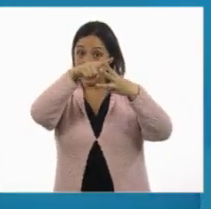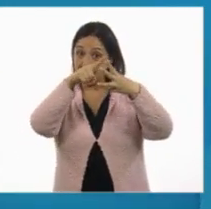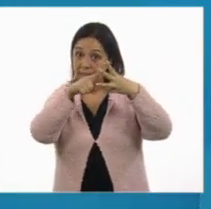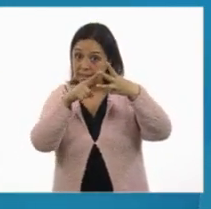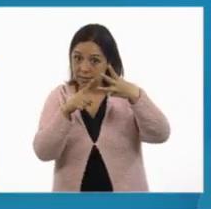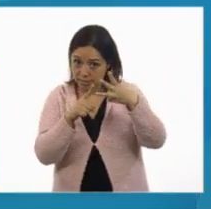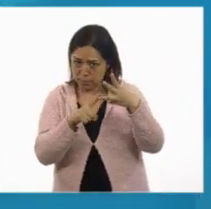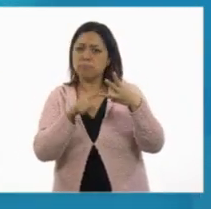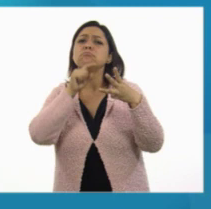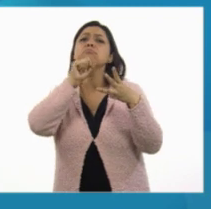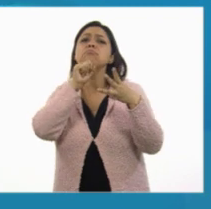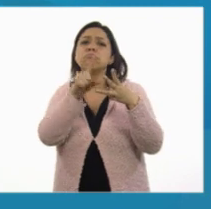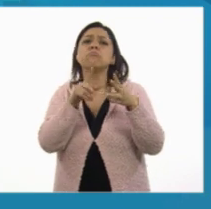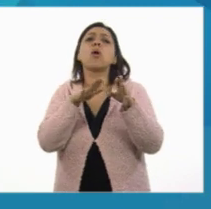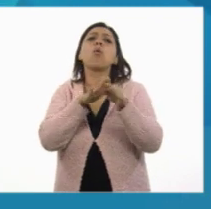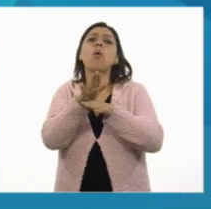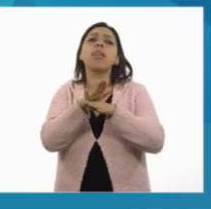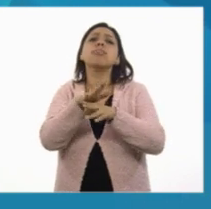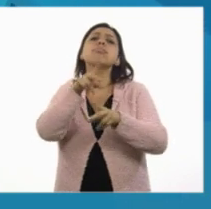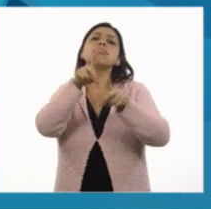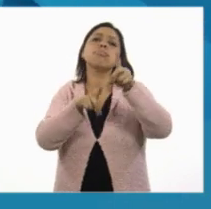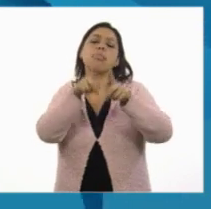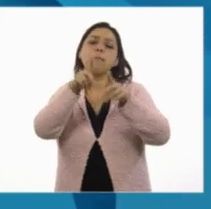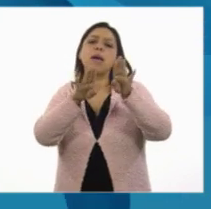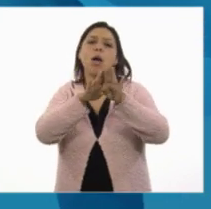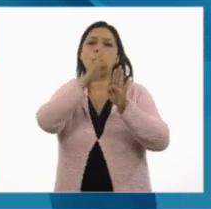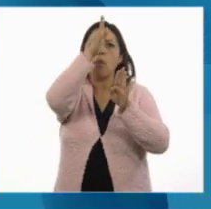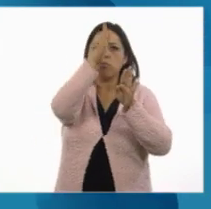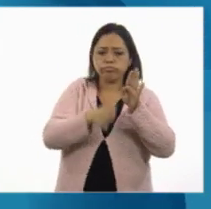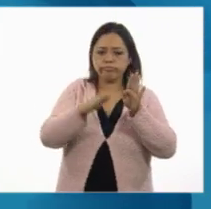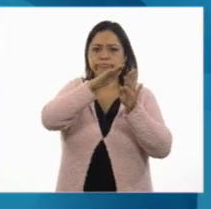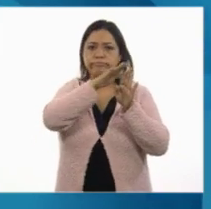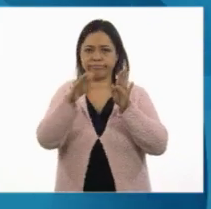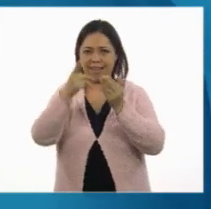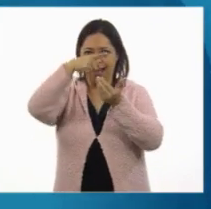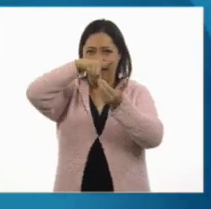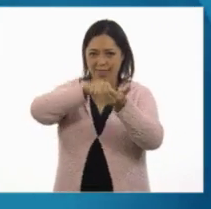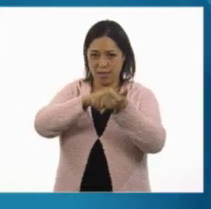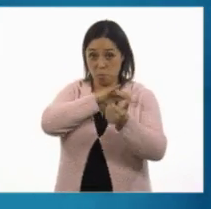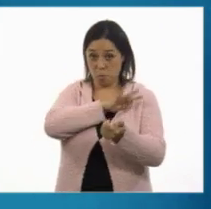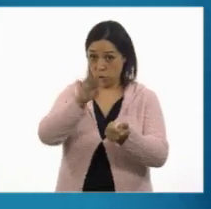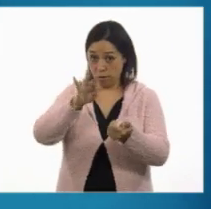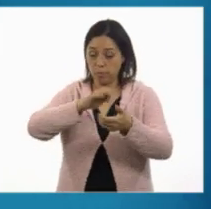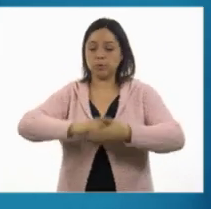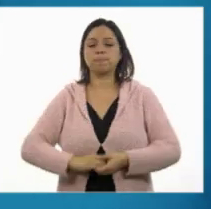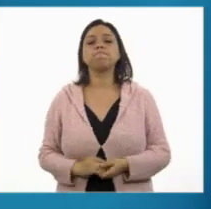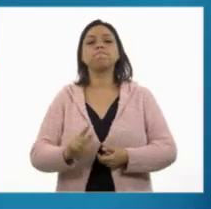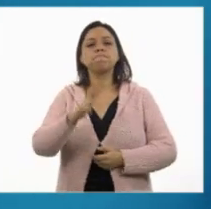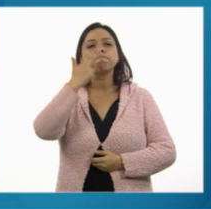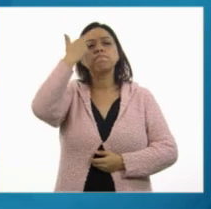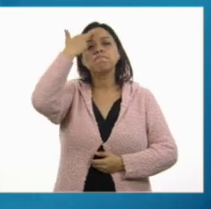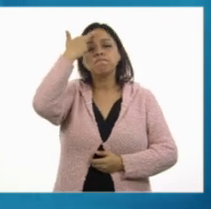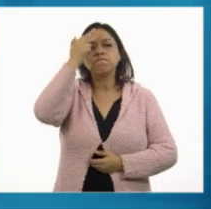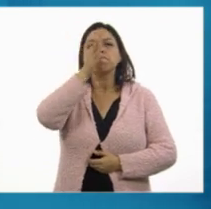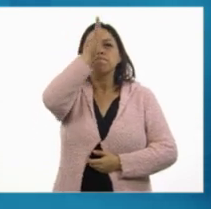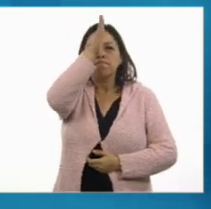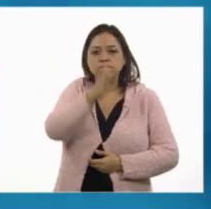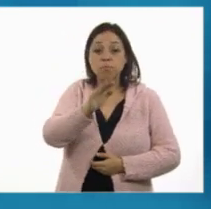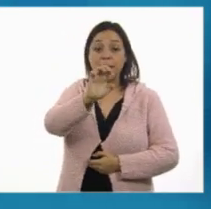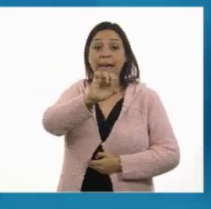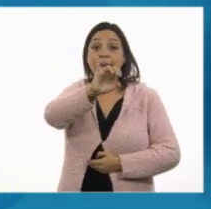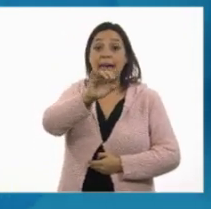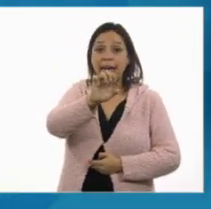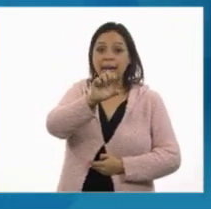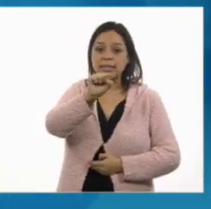podemos clasificar por los ejes de simetría que podemos trazar en ellos. Recordemos que un eje de simetría es la